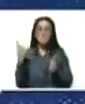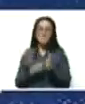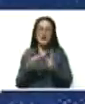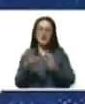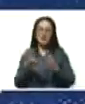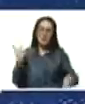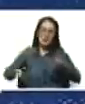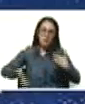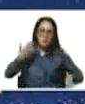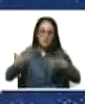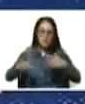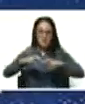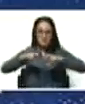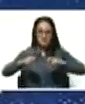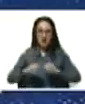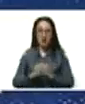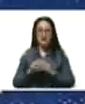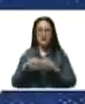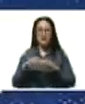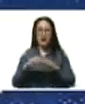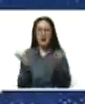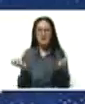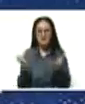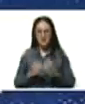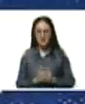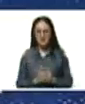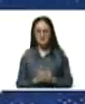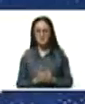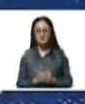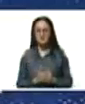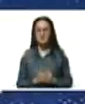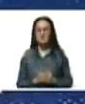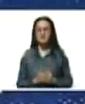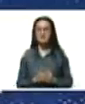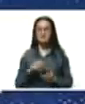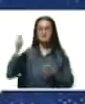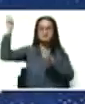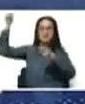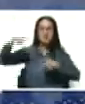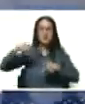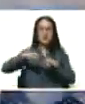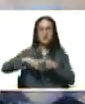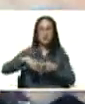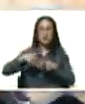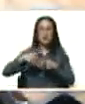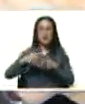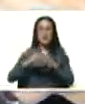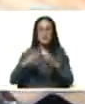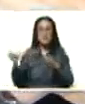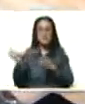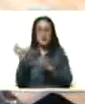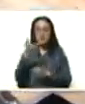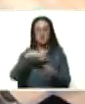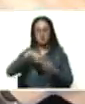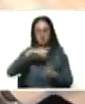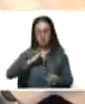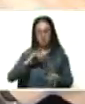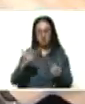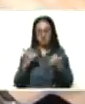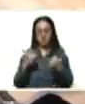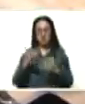completamente. Antes, lo que hacía éramos sustituir una pieza por otra, importábamos del exterior, cambiamos una pieza y poníamos otra pieza. Algo más